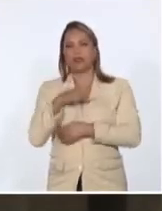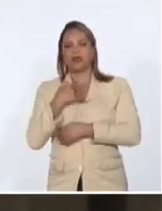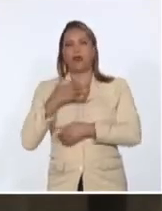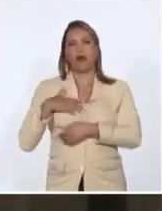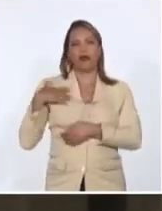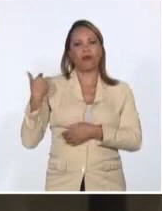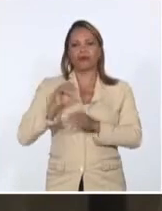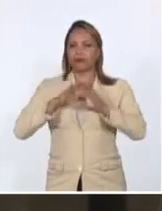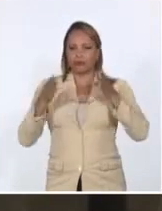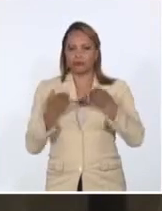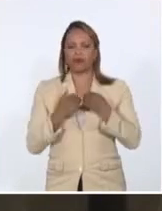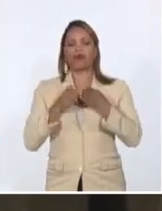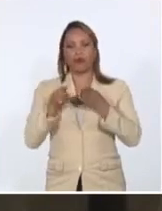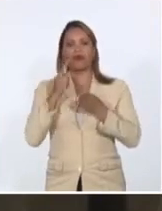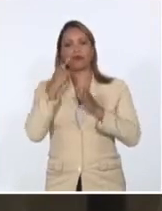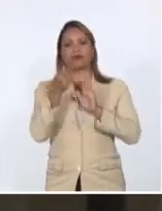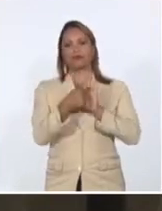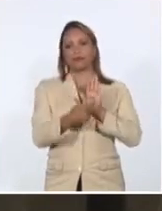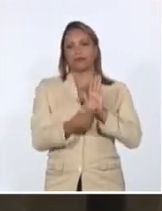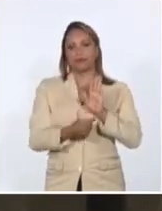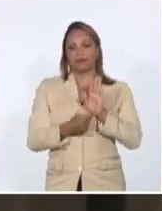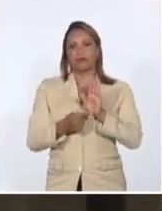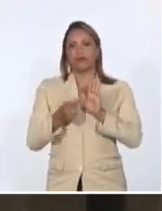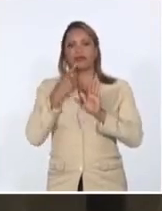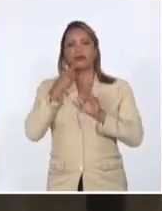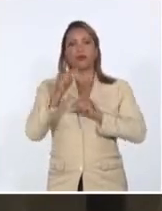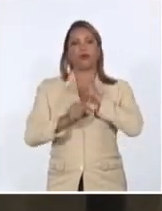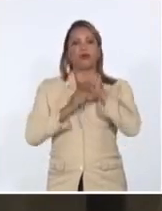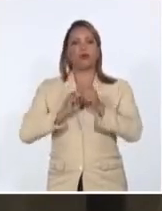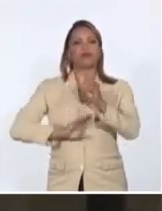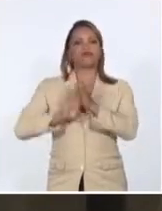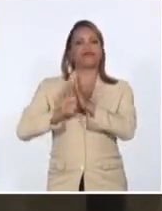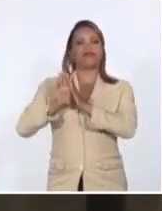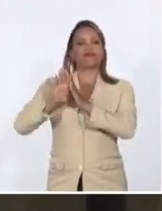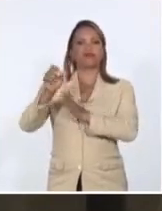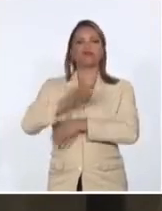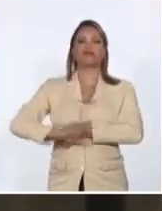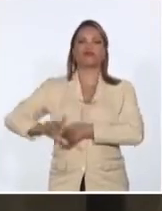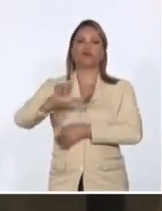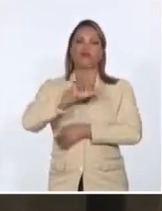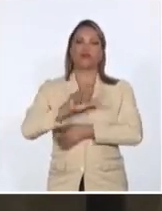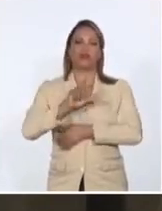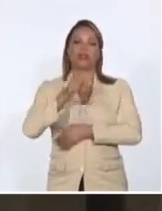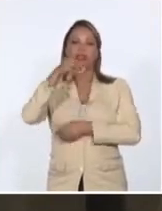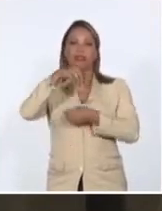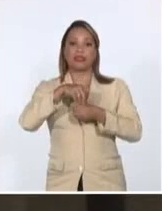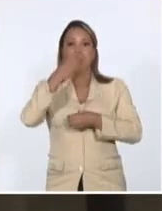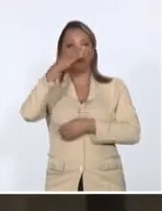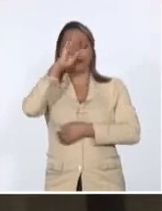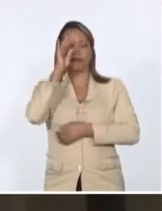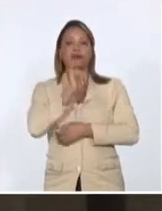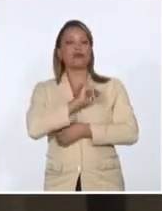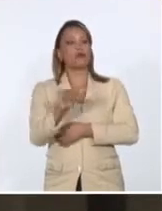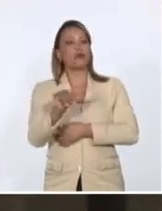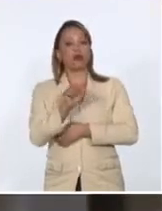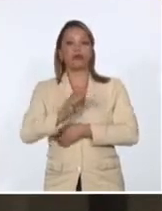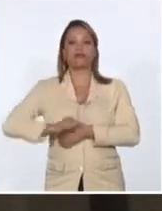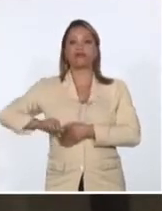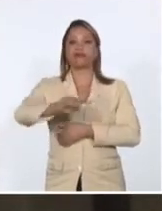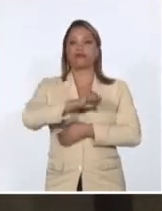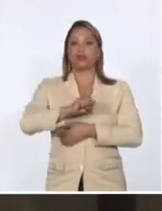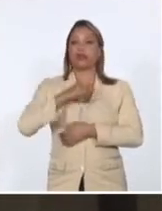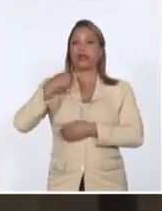los adolescentes, y en sentido general en seguir creciendo socialmente en nuestra sociedad, que también está en un